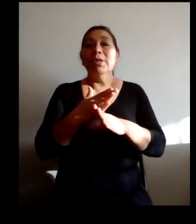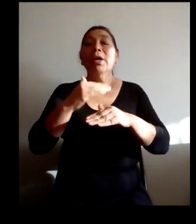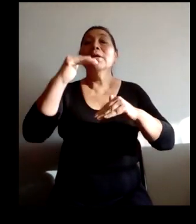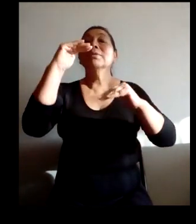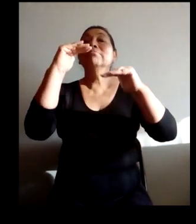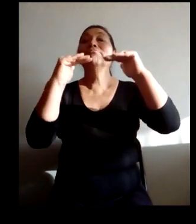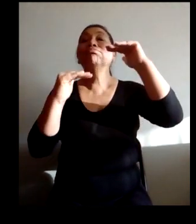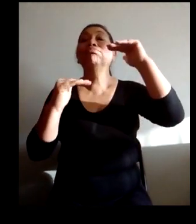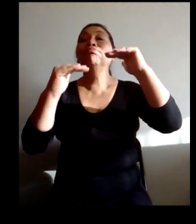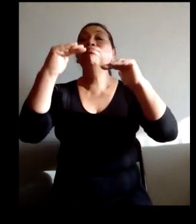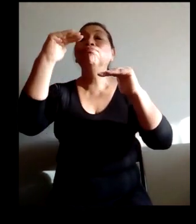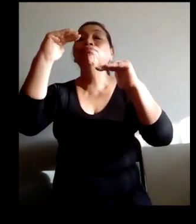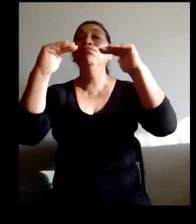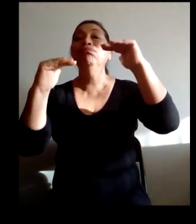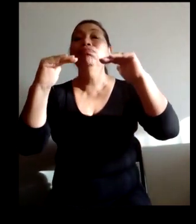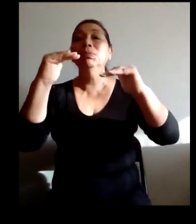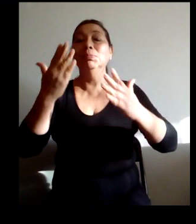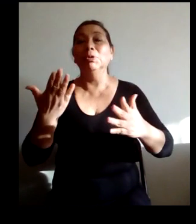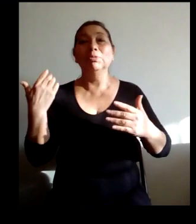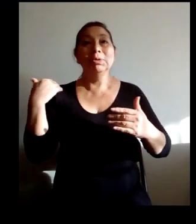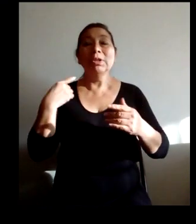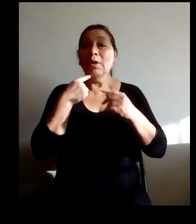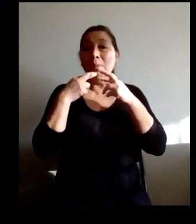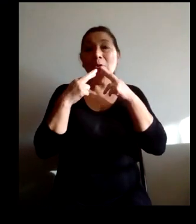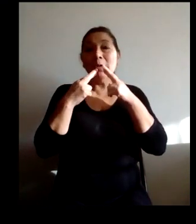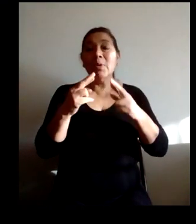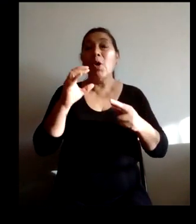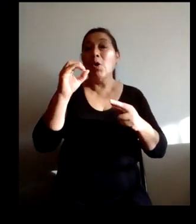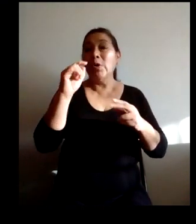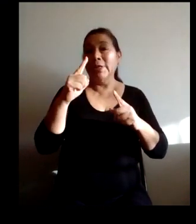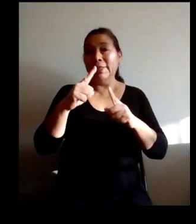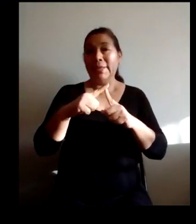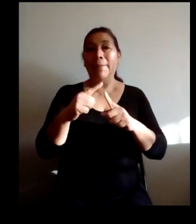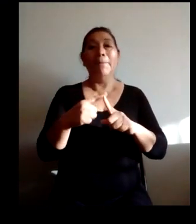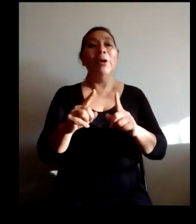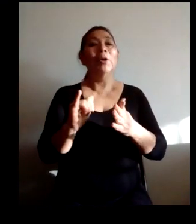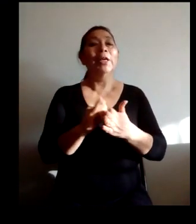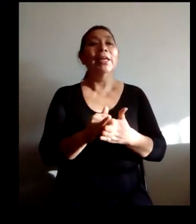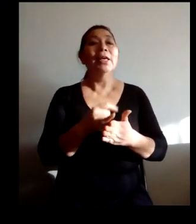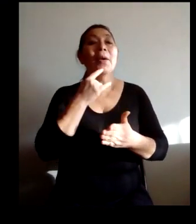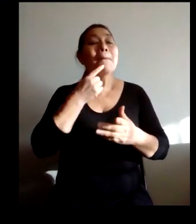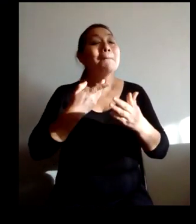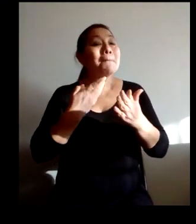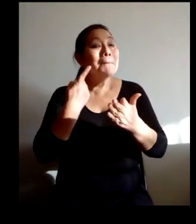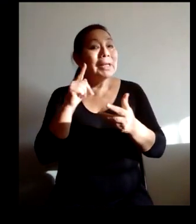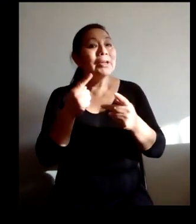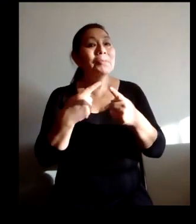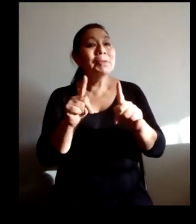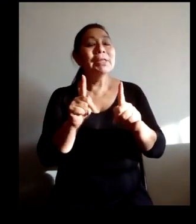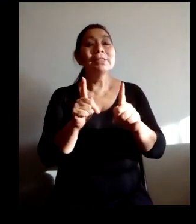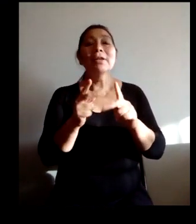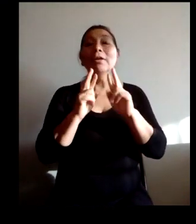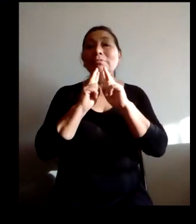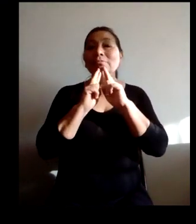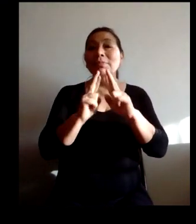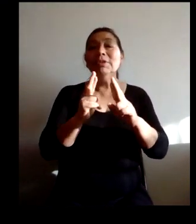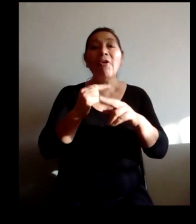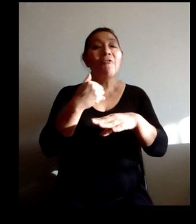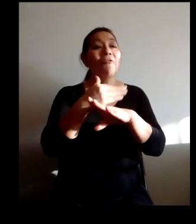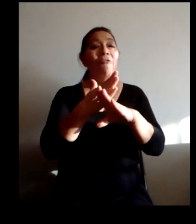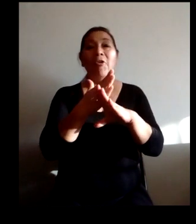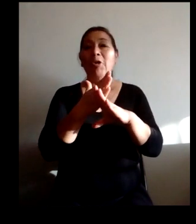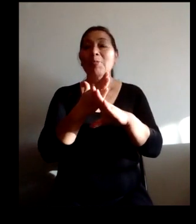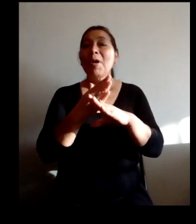método estandarizado para el diagnóstico de neumoconiosis, recomendado por la OIT, mismo que ofrece un medio para describir y